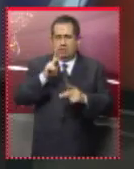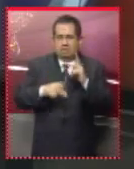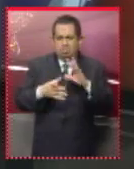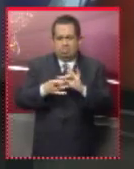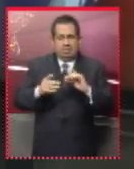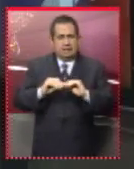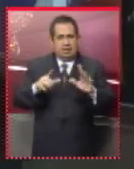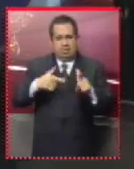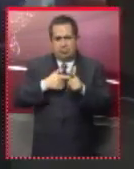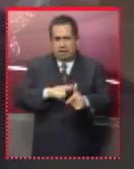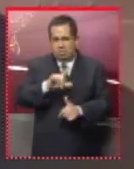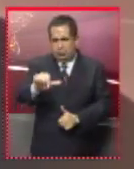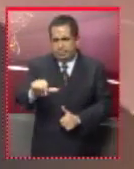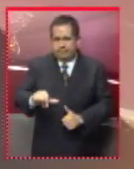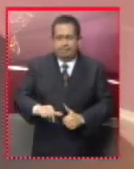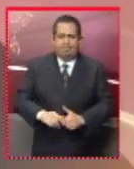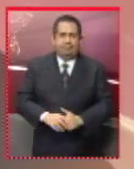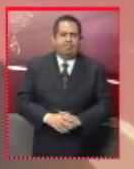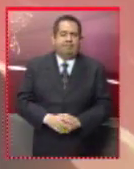corte.